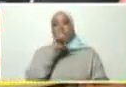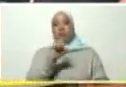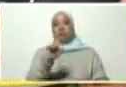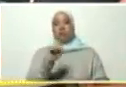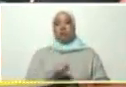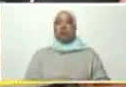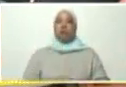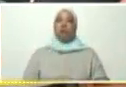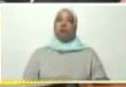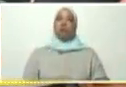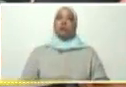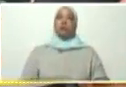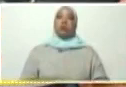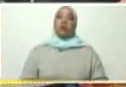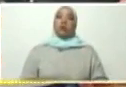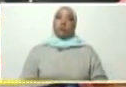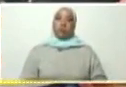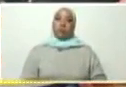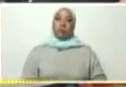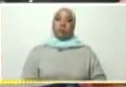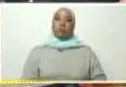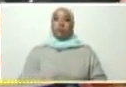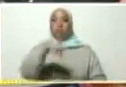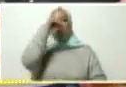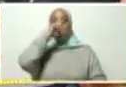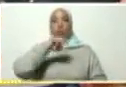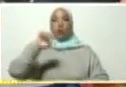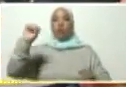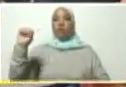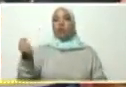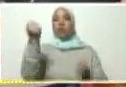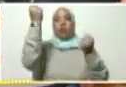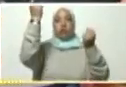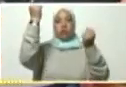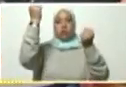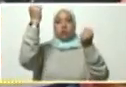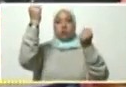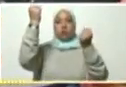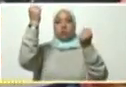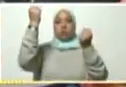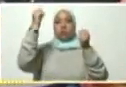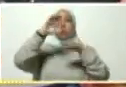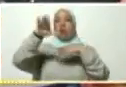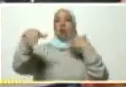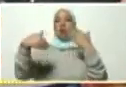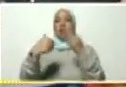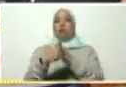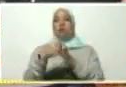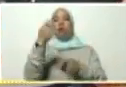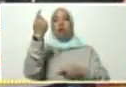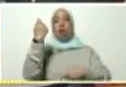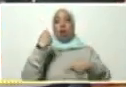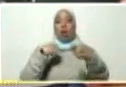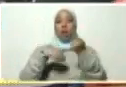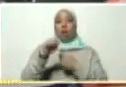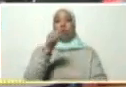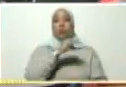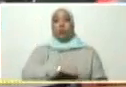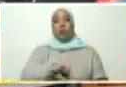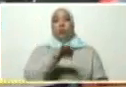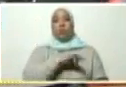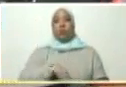sus expresiones Este es un año victorioso Sin lugar a duda en todos los aspectos económicos social